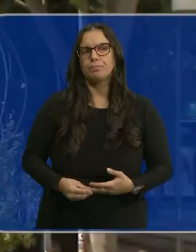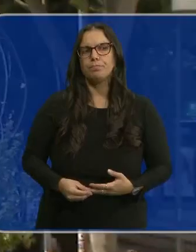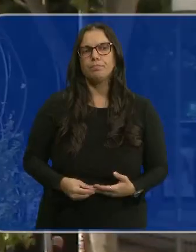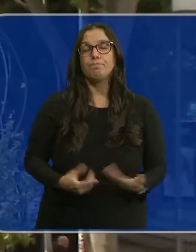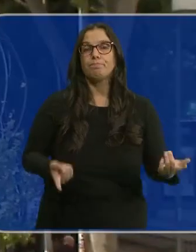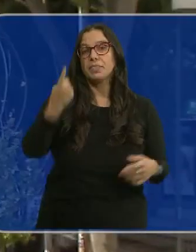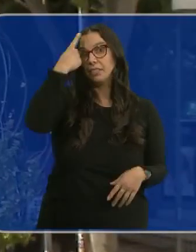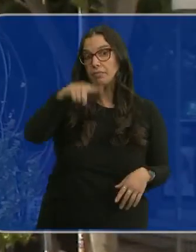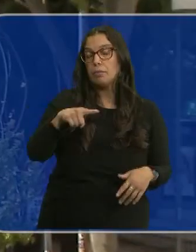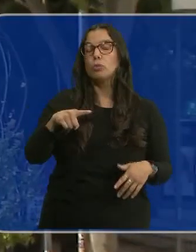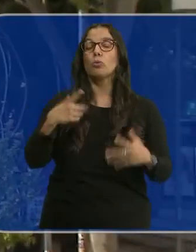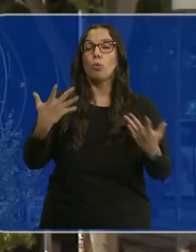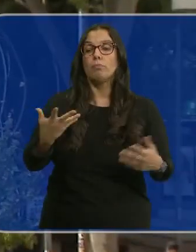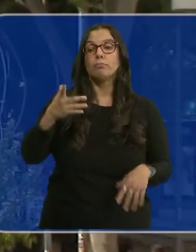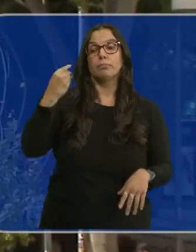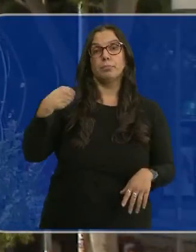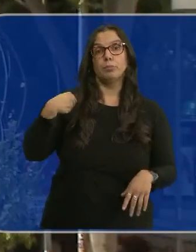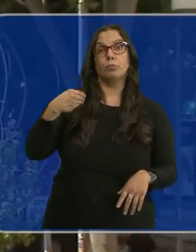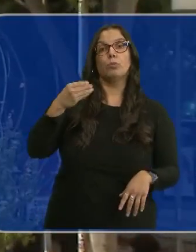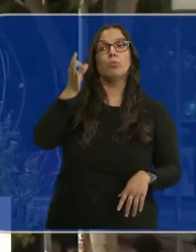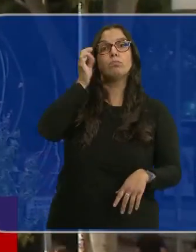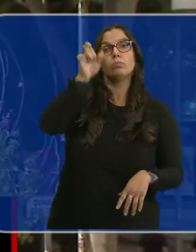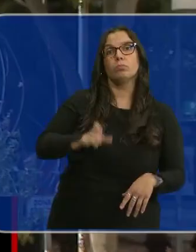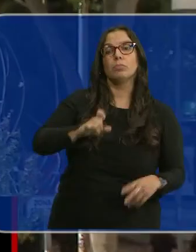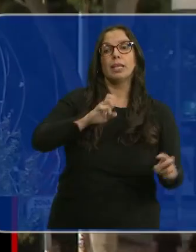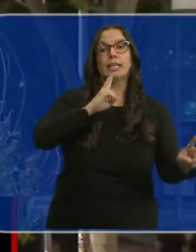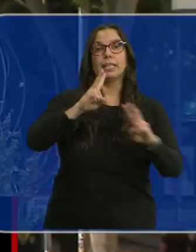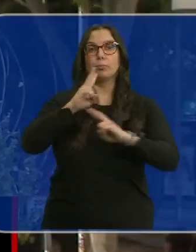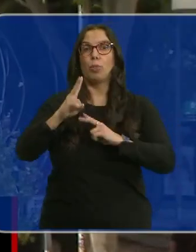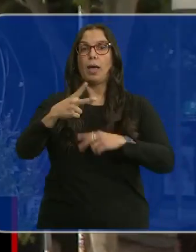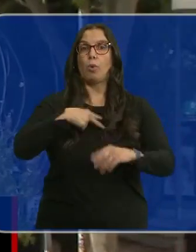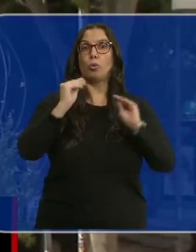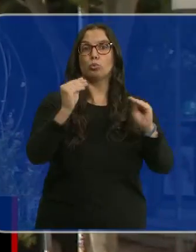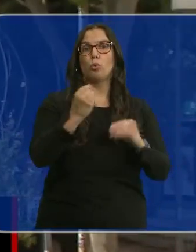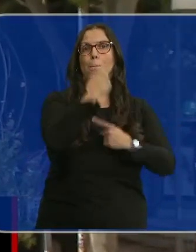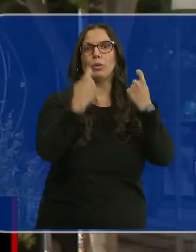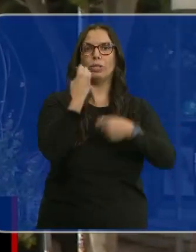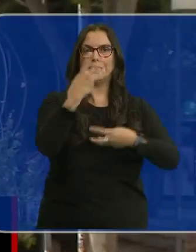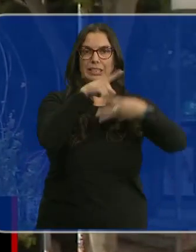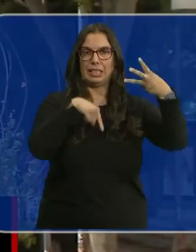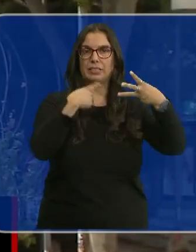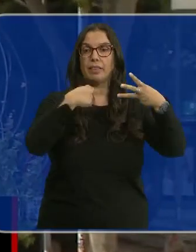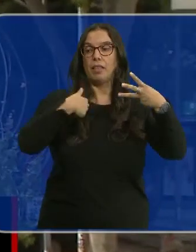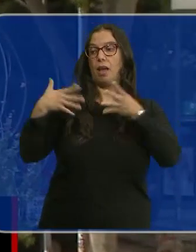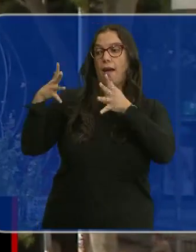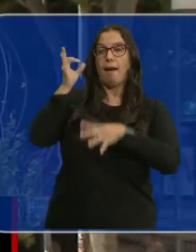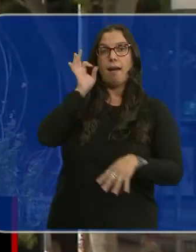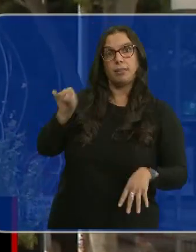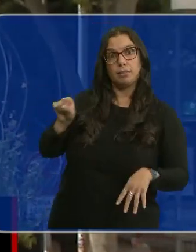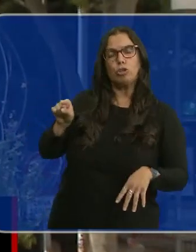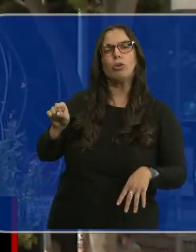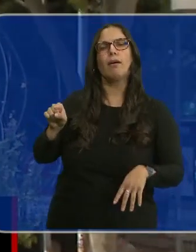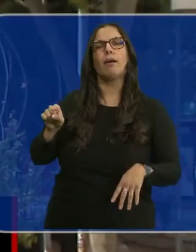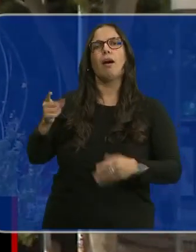Pues Antonio, sabemos hasta ahora que Begoña Gómez solo ha respondido a 3 preguntas de su abogado y que en ellas ha negado que su asesora,